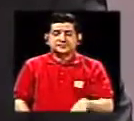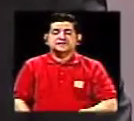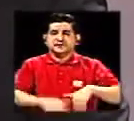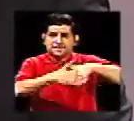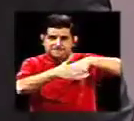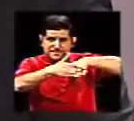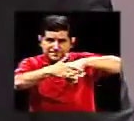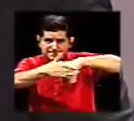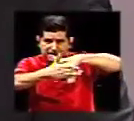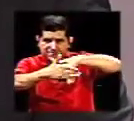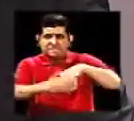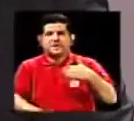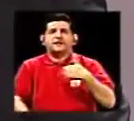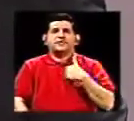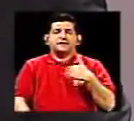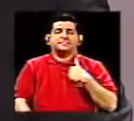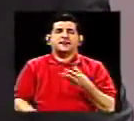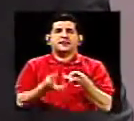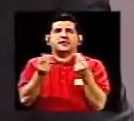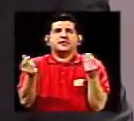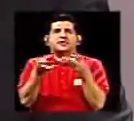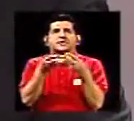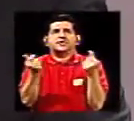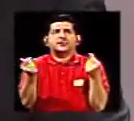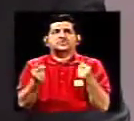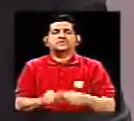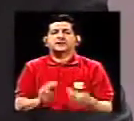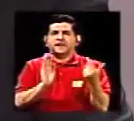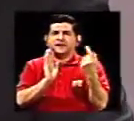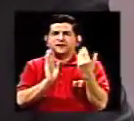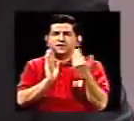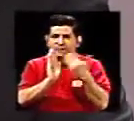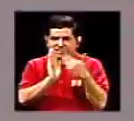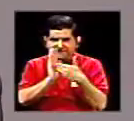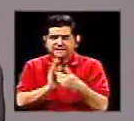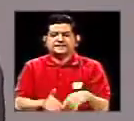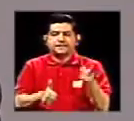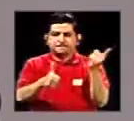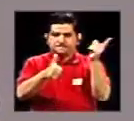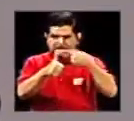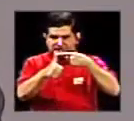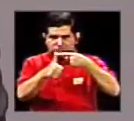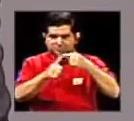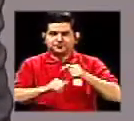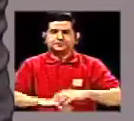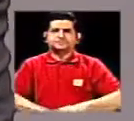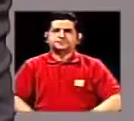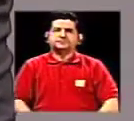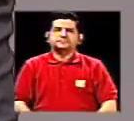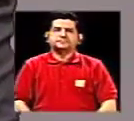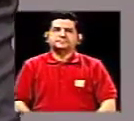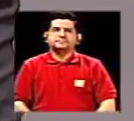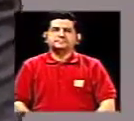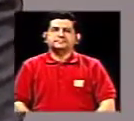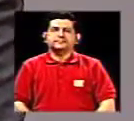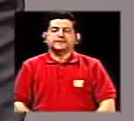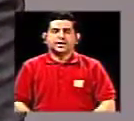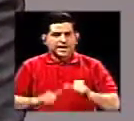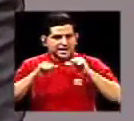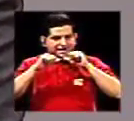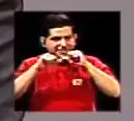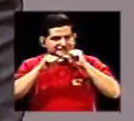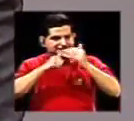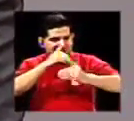impedir o evitar que haya un resultado perjudicial? La primera cosa, debemos seguir